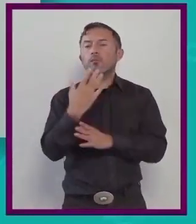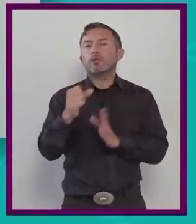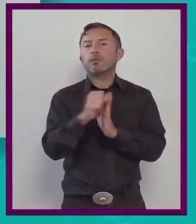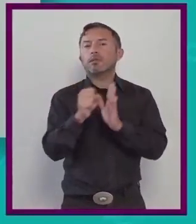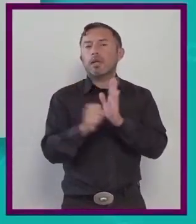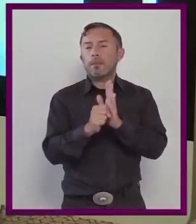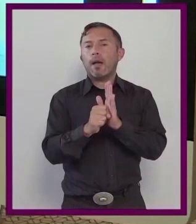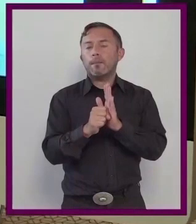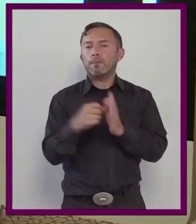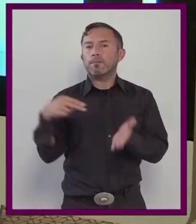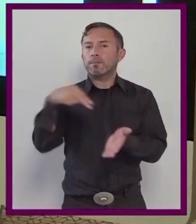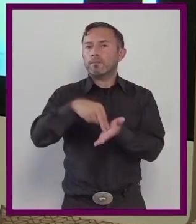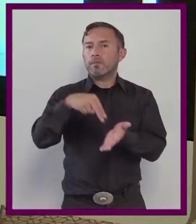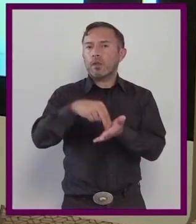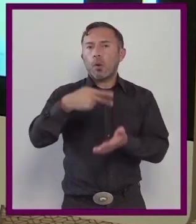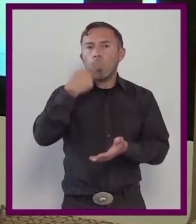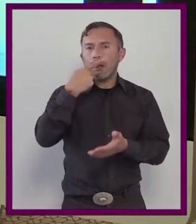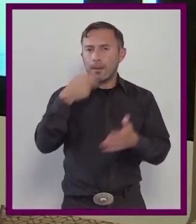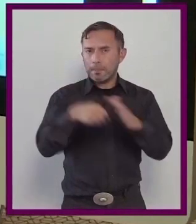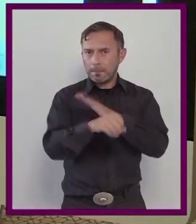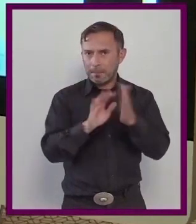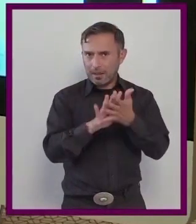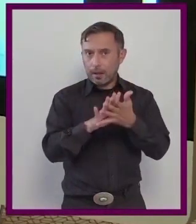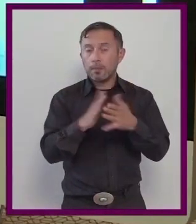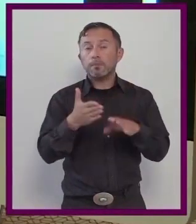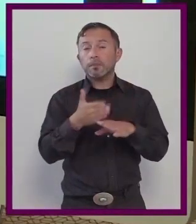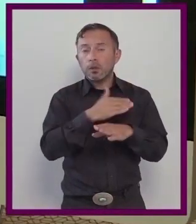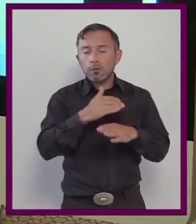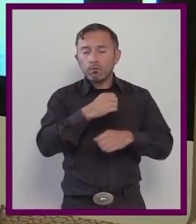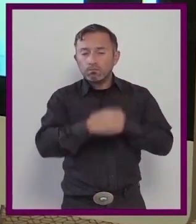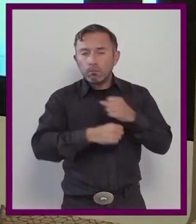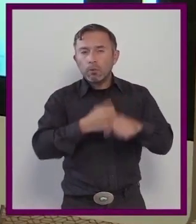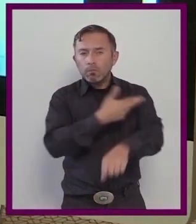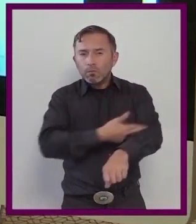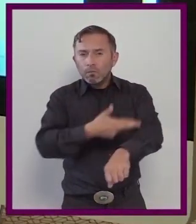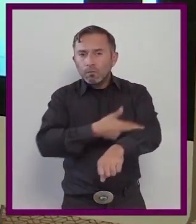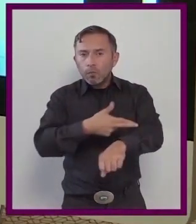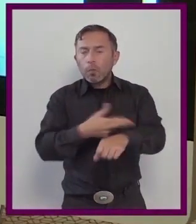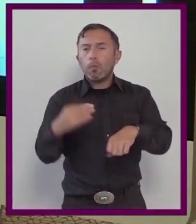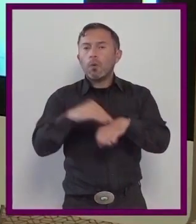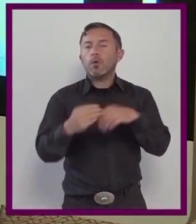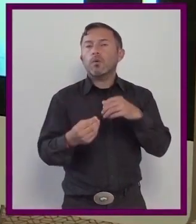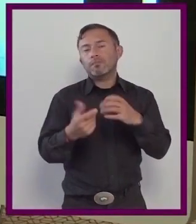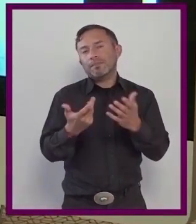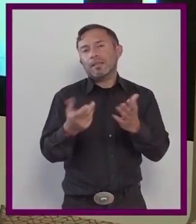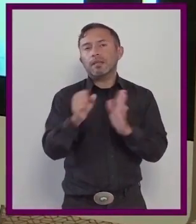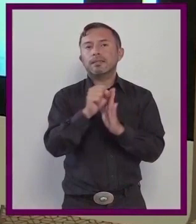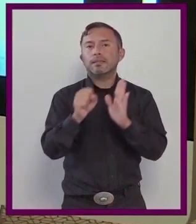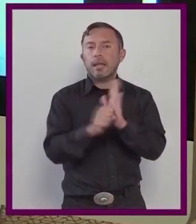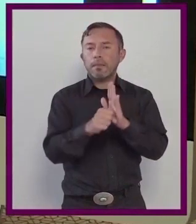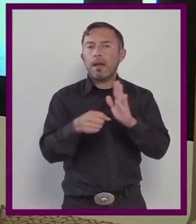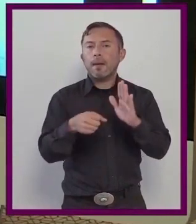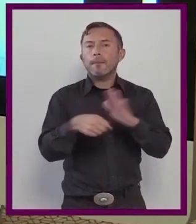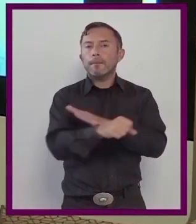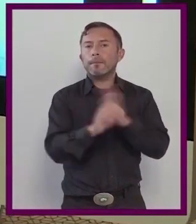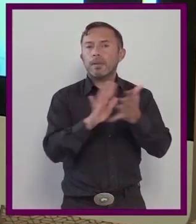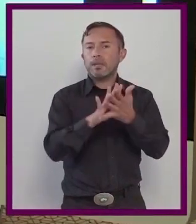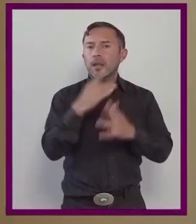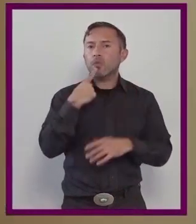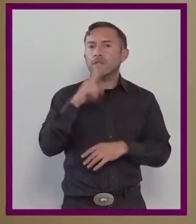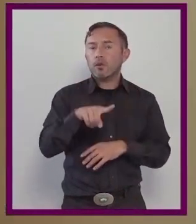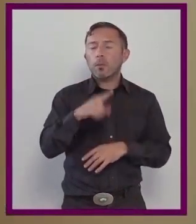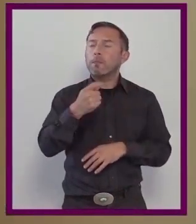sistema oral penal, por lo que desde 2008 los estados se han encontrado trabajando para la implementación del sistema penal